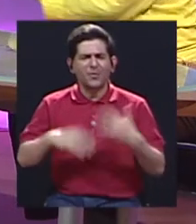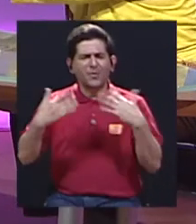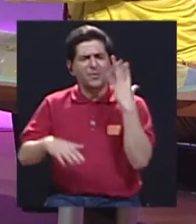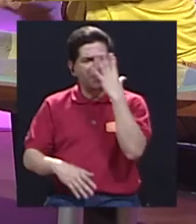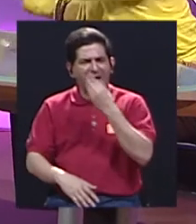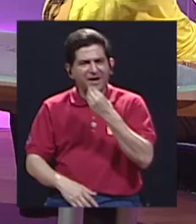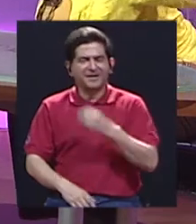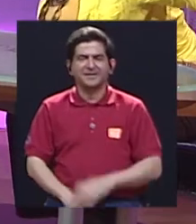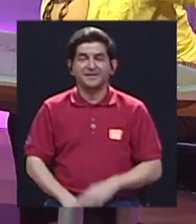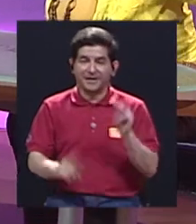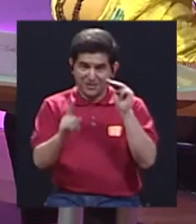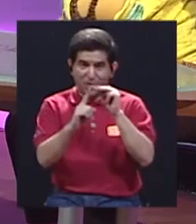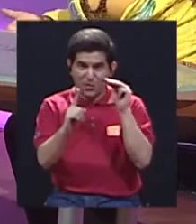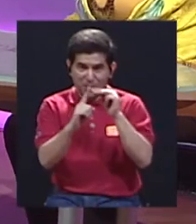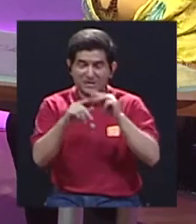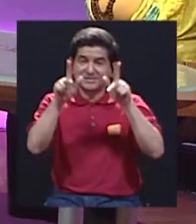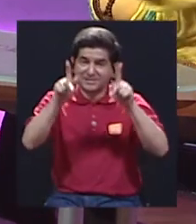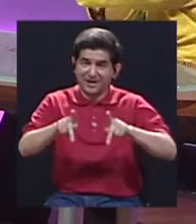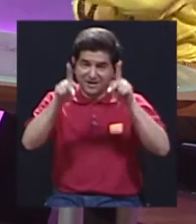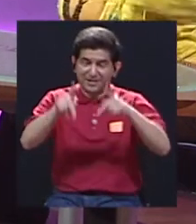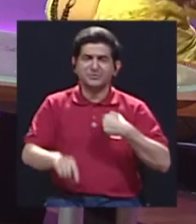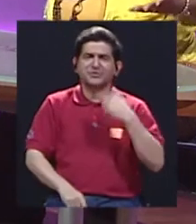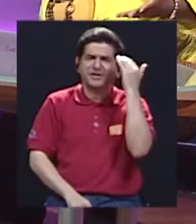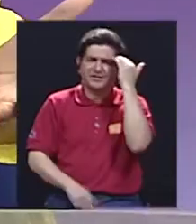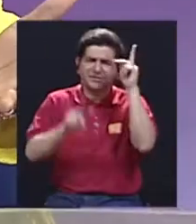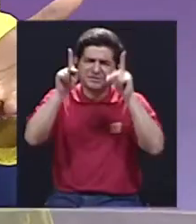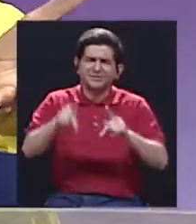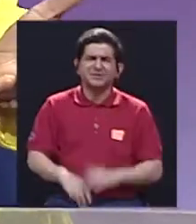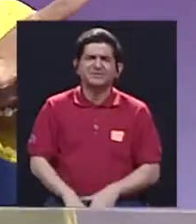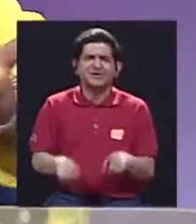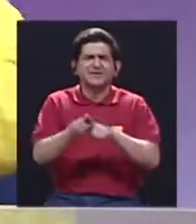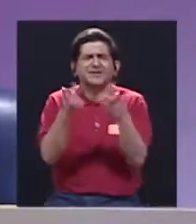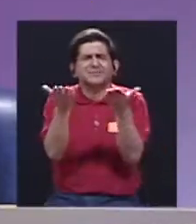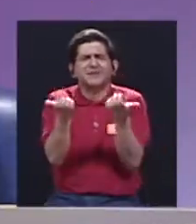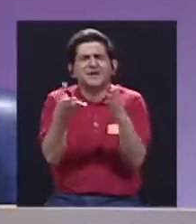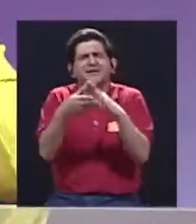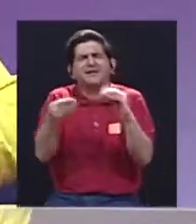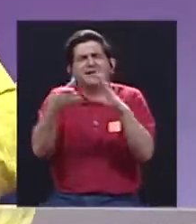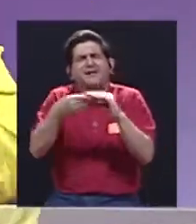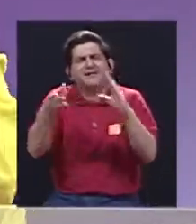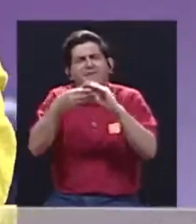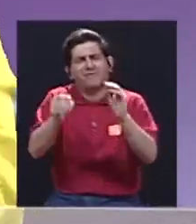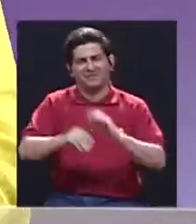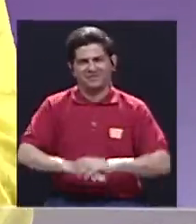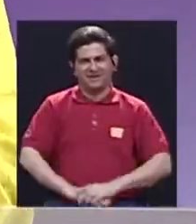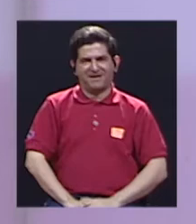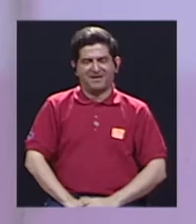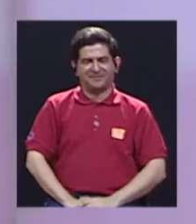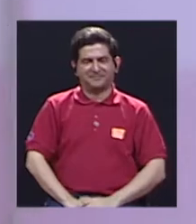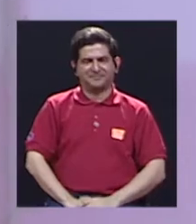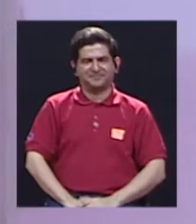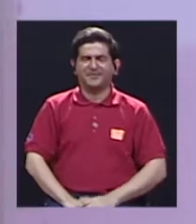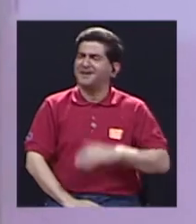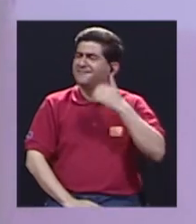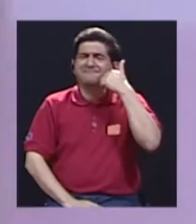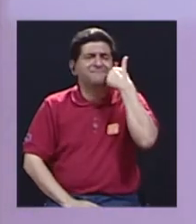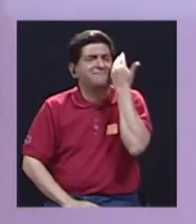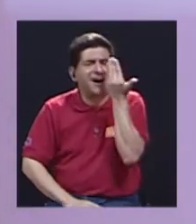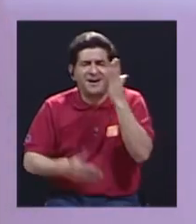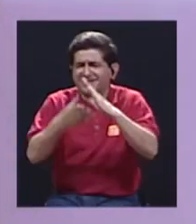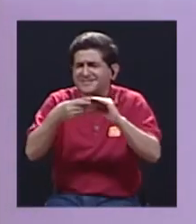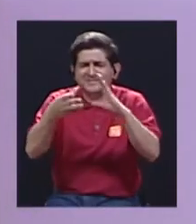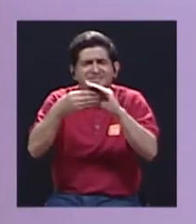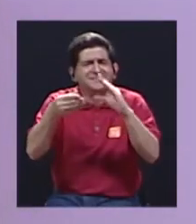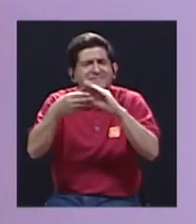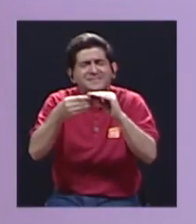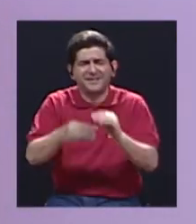un mensaje para la gente porque yo sé que mucha gente se muere por contar es muy fácil contar